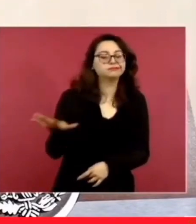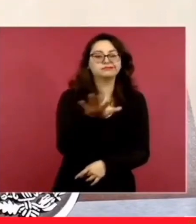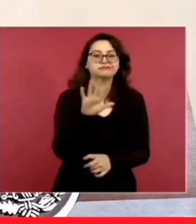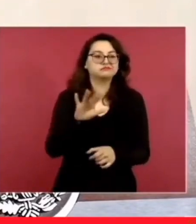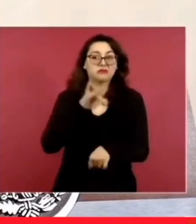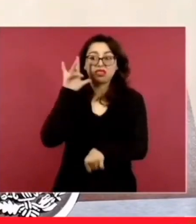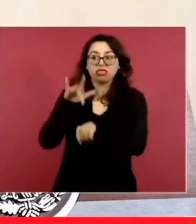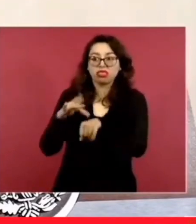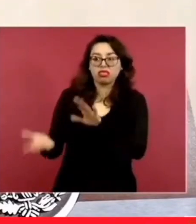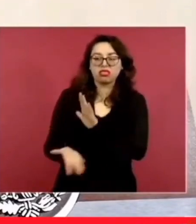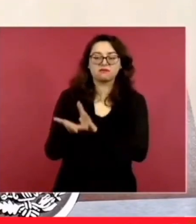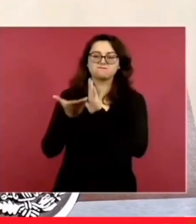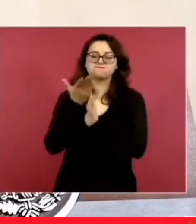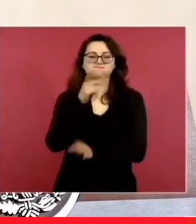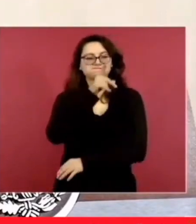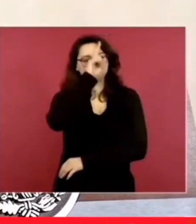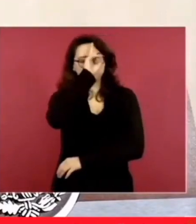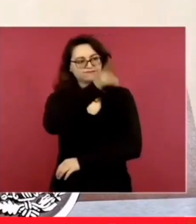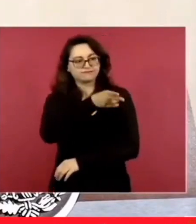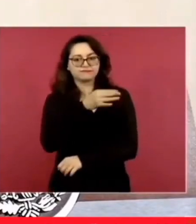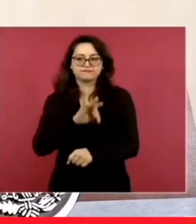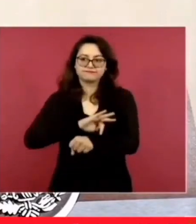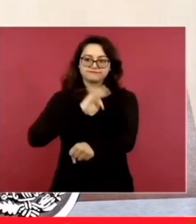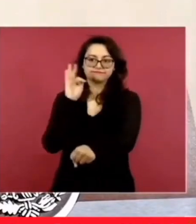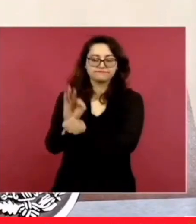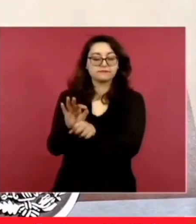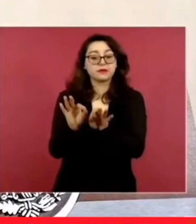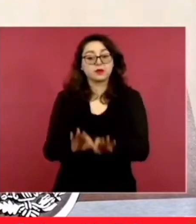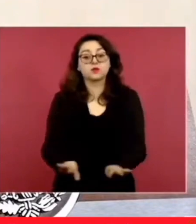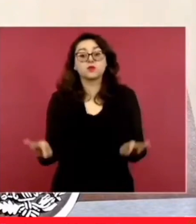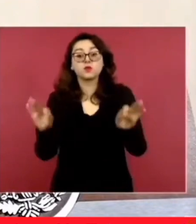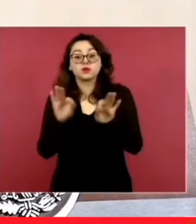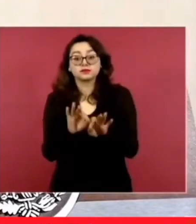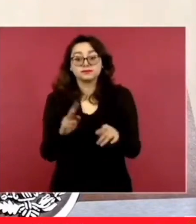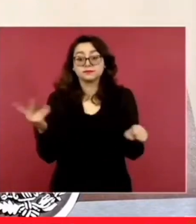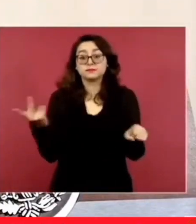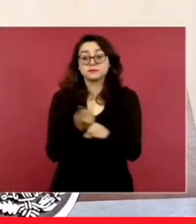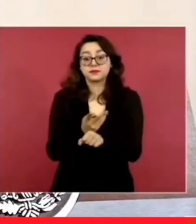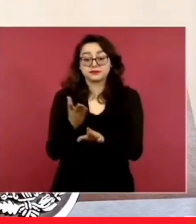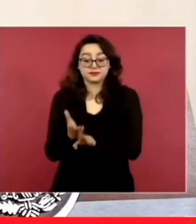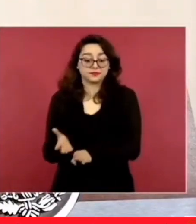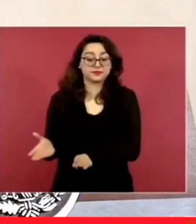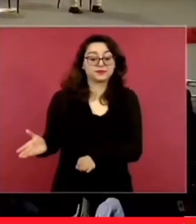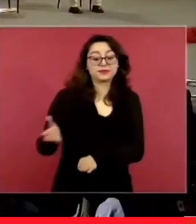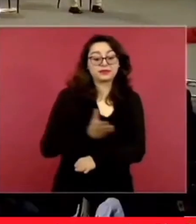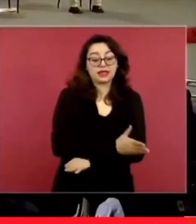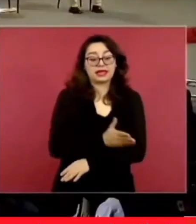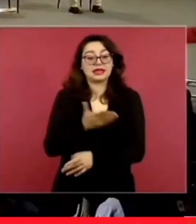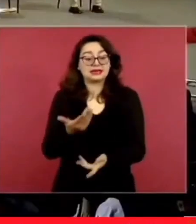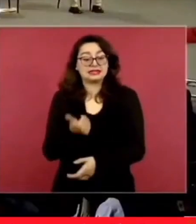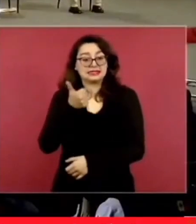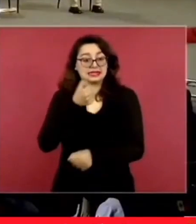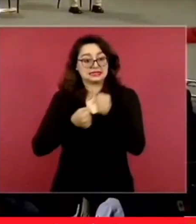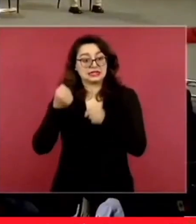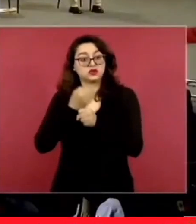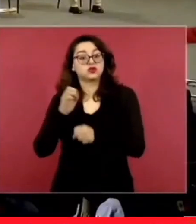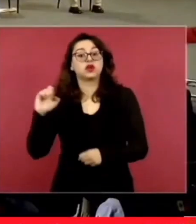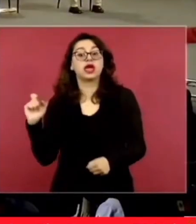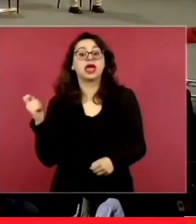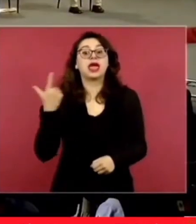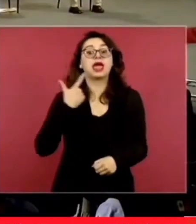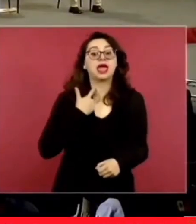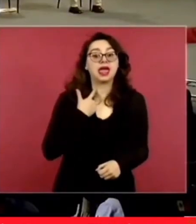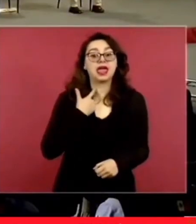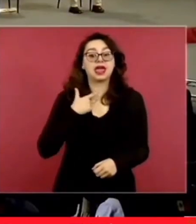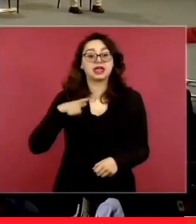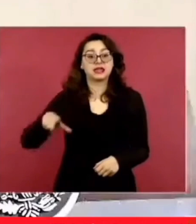importante recordar que en el sexenio pasado destruyen lo que es Cerro San Pedro, la minera San Javier, y